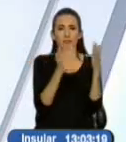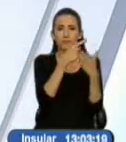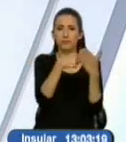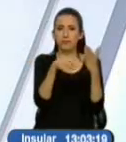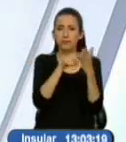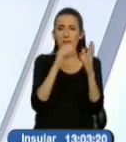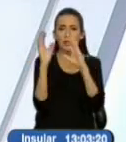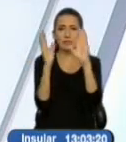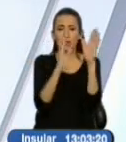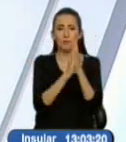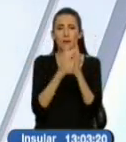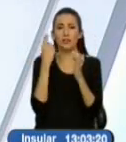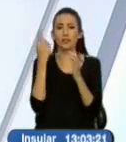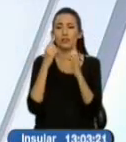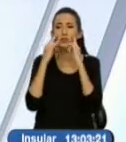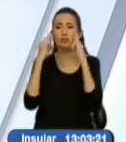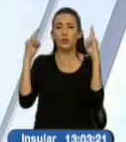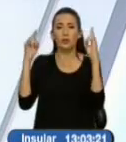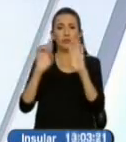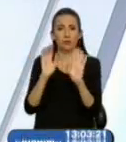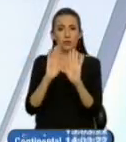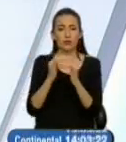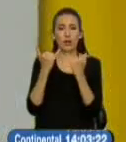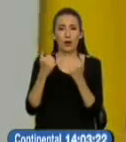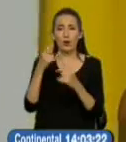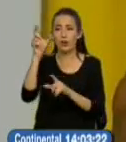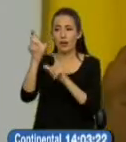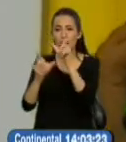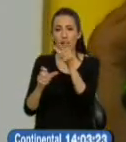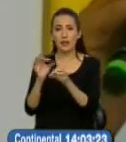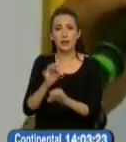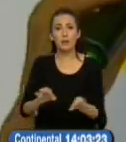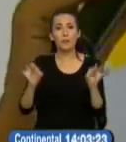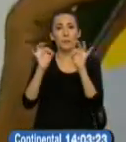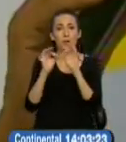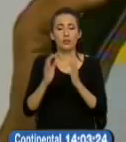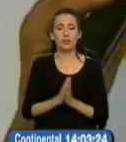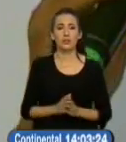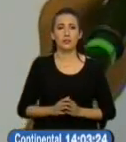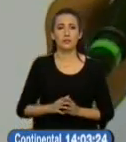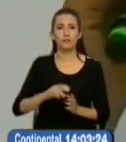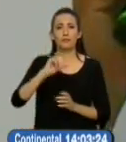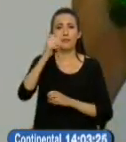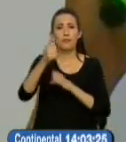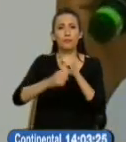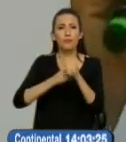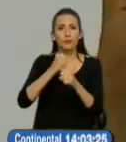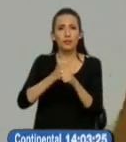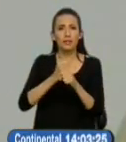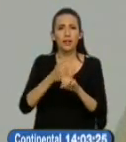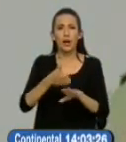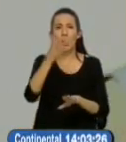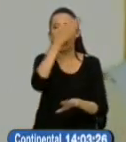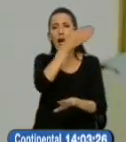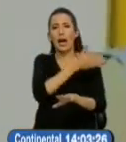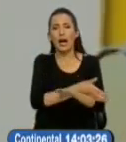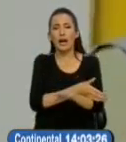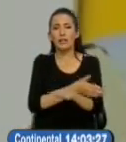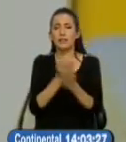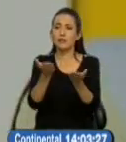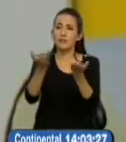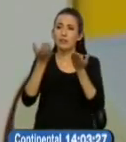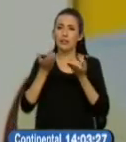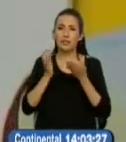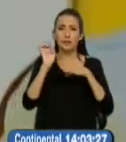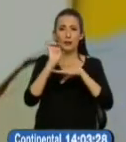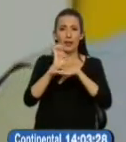al ser humano antes que al capital. Vamos a verlo. Hace 10 años recibimos un país en el cual,